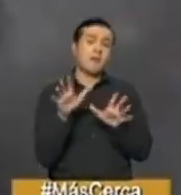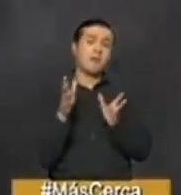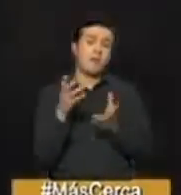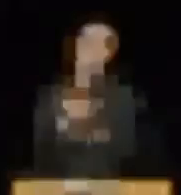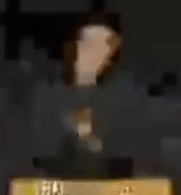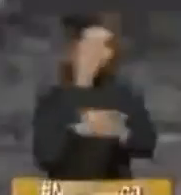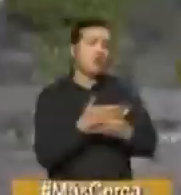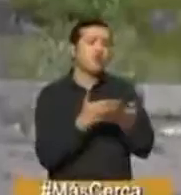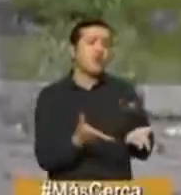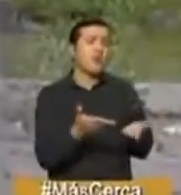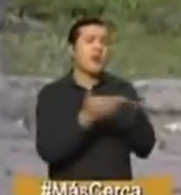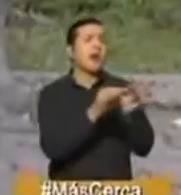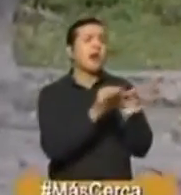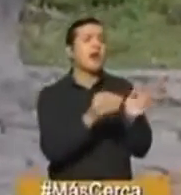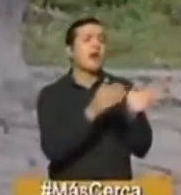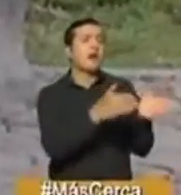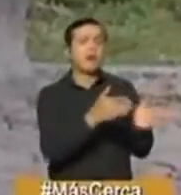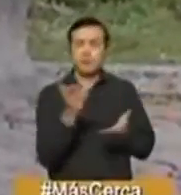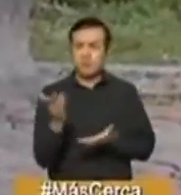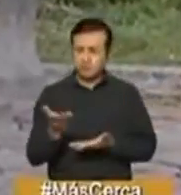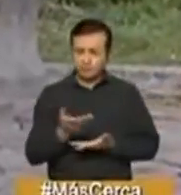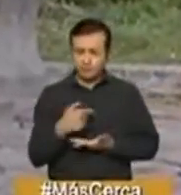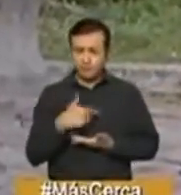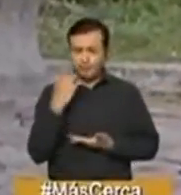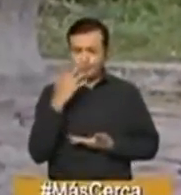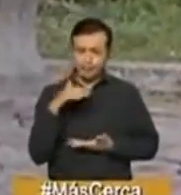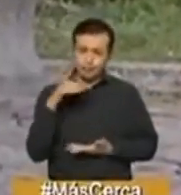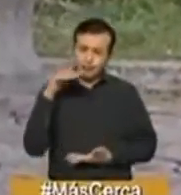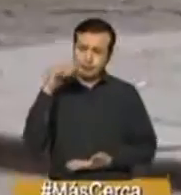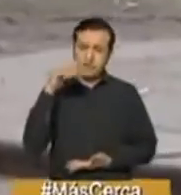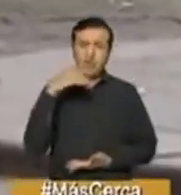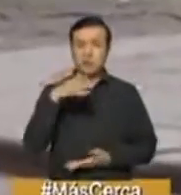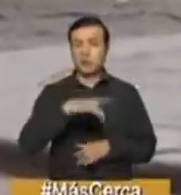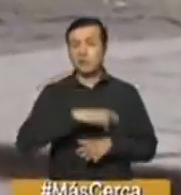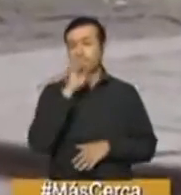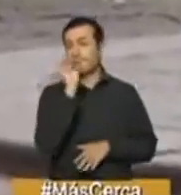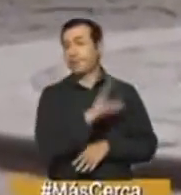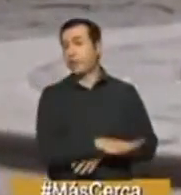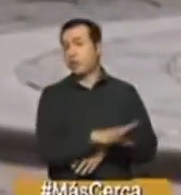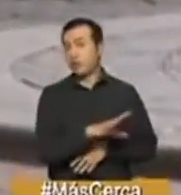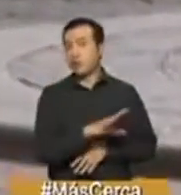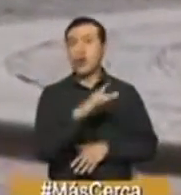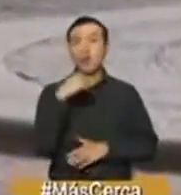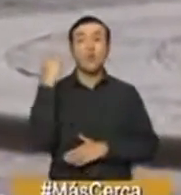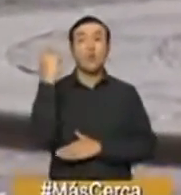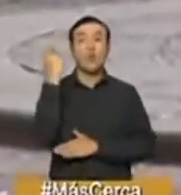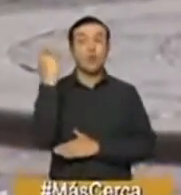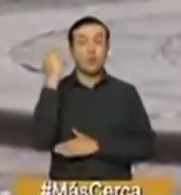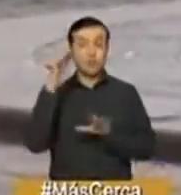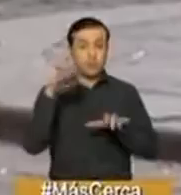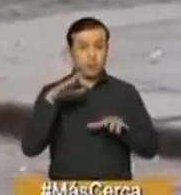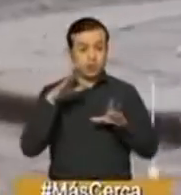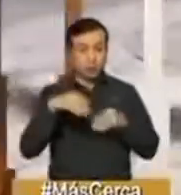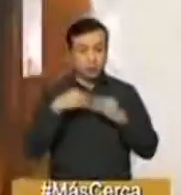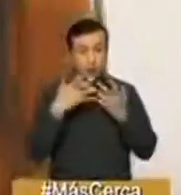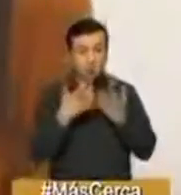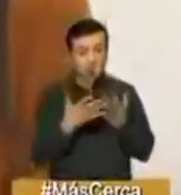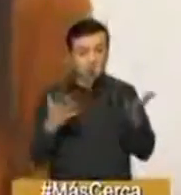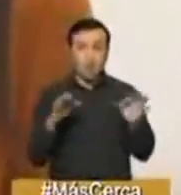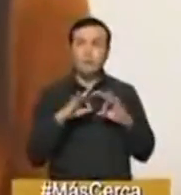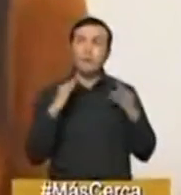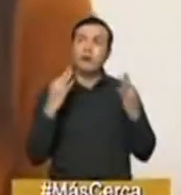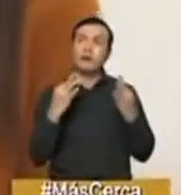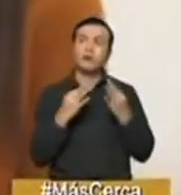como objetos, y por ello quien los recibe cuando los ve crecer los abandona. Las fundaciones que dan en adopción perritos buscan una